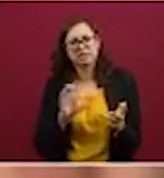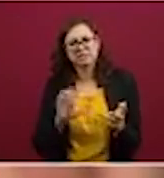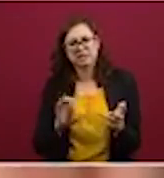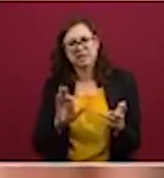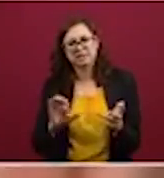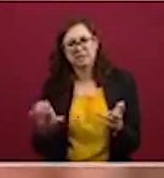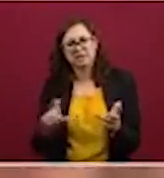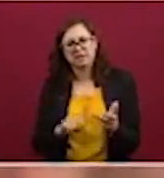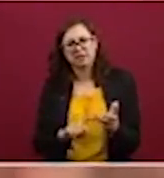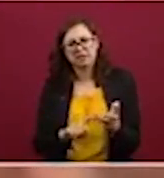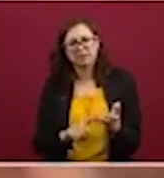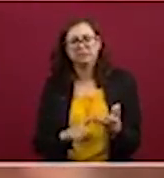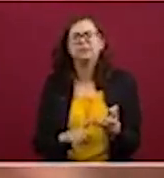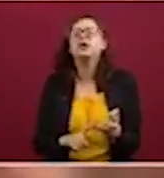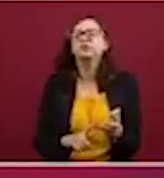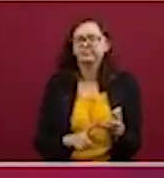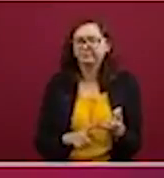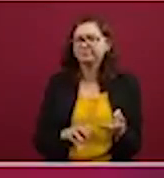ser ilegal